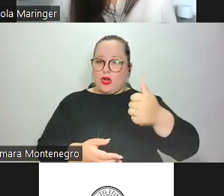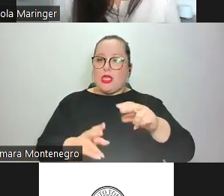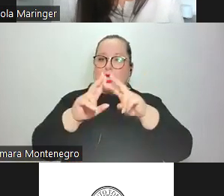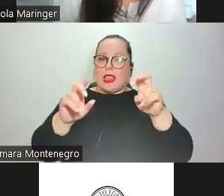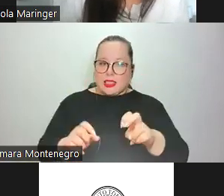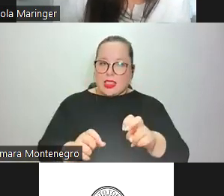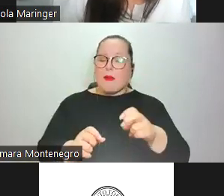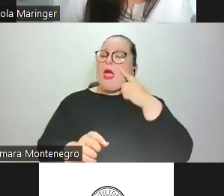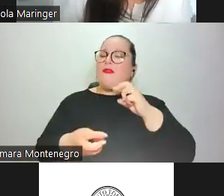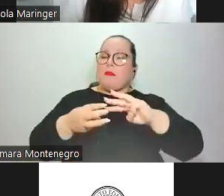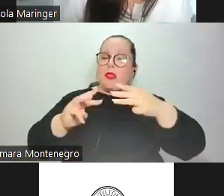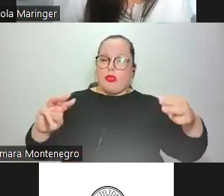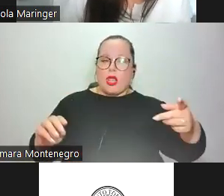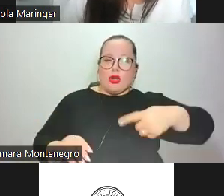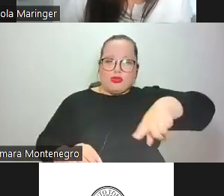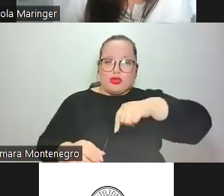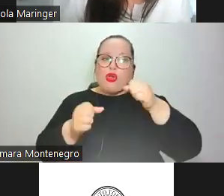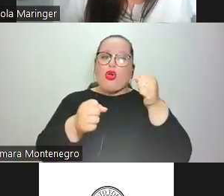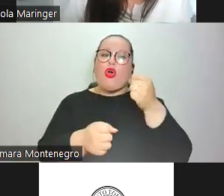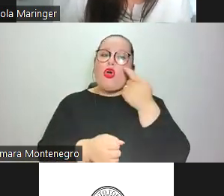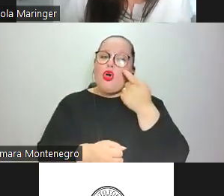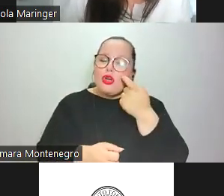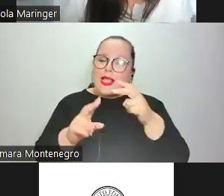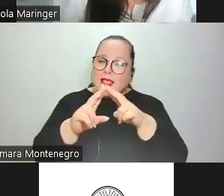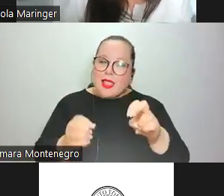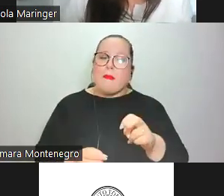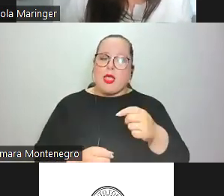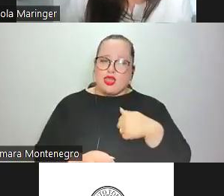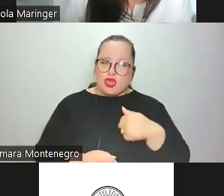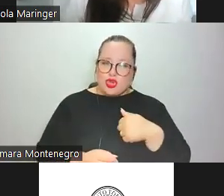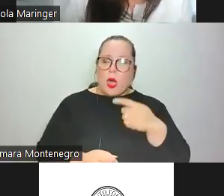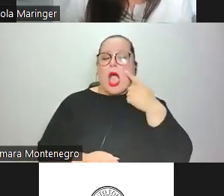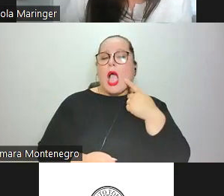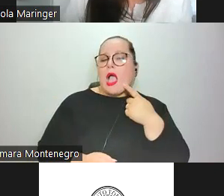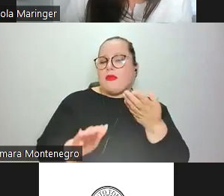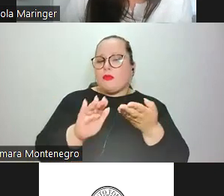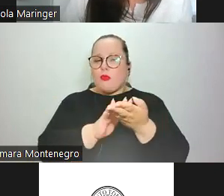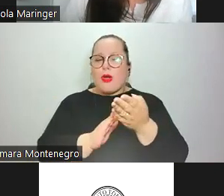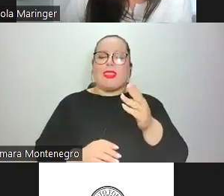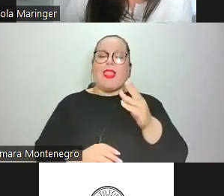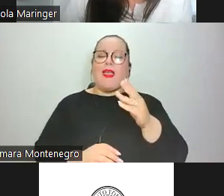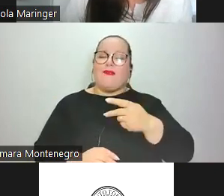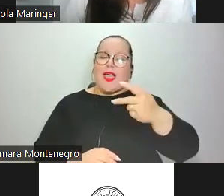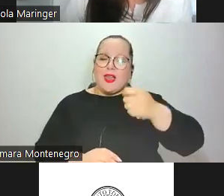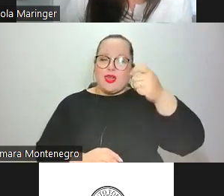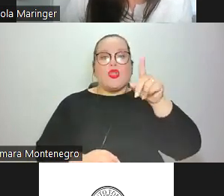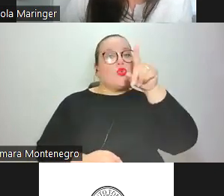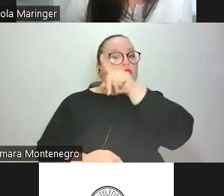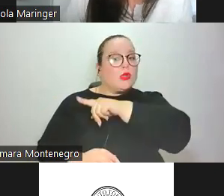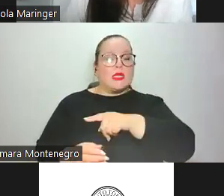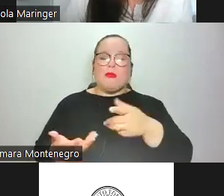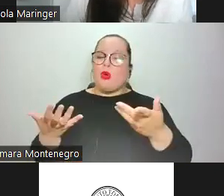para poder conocer esta propuesta de valor que ya hemos venido trabajando desde el autoconocimiento. Y finalmente, pero no menos